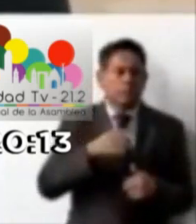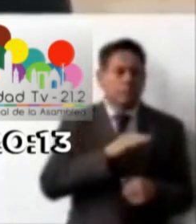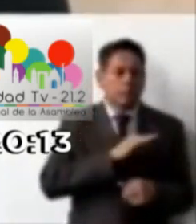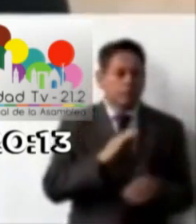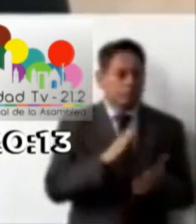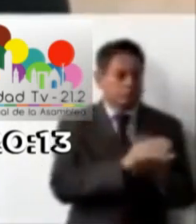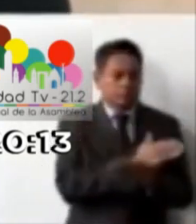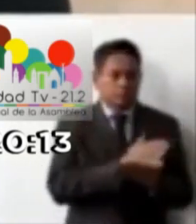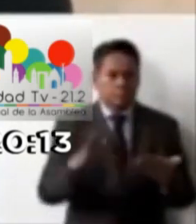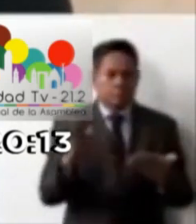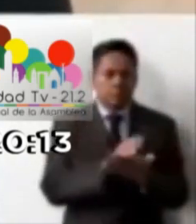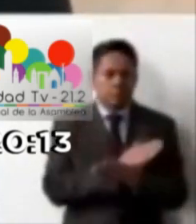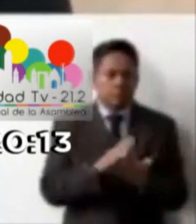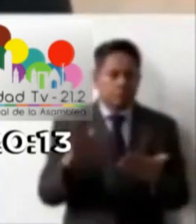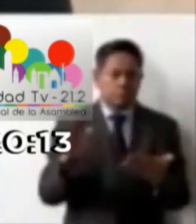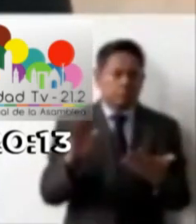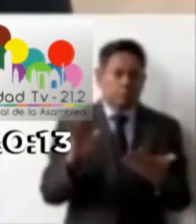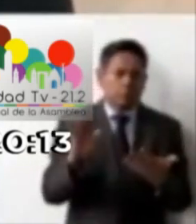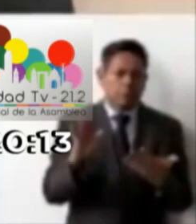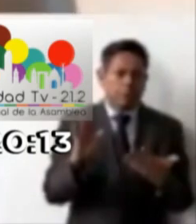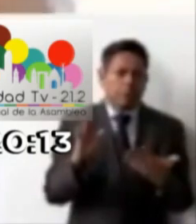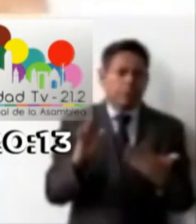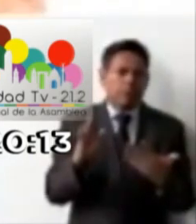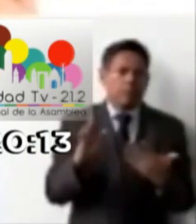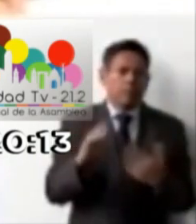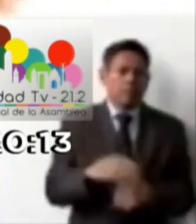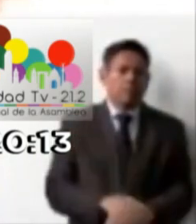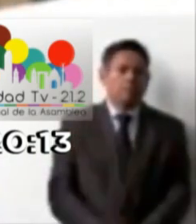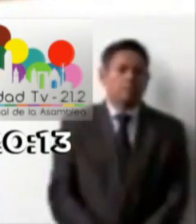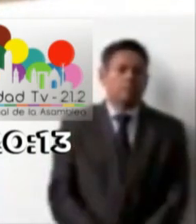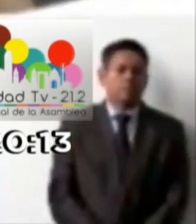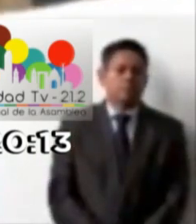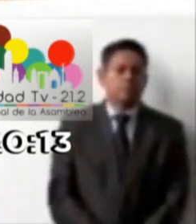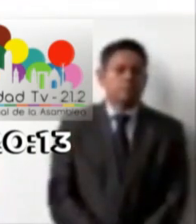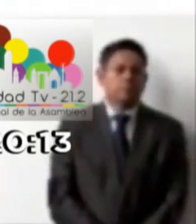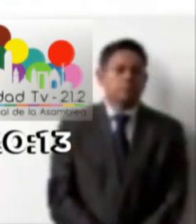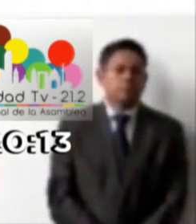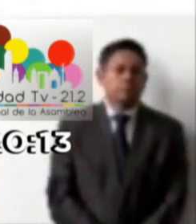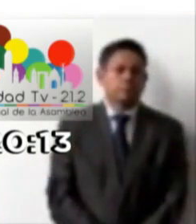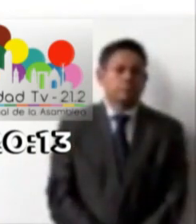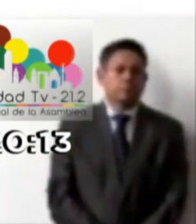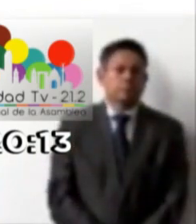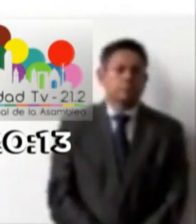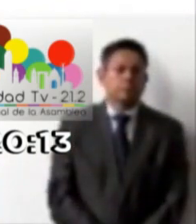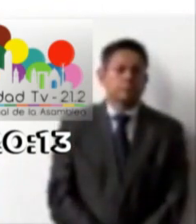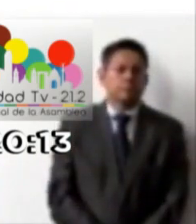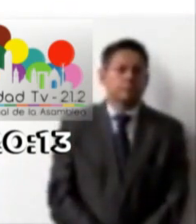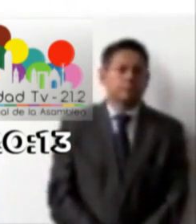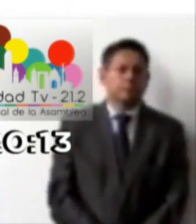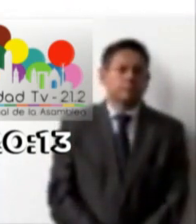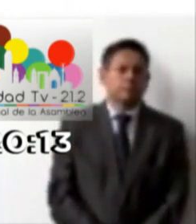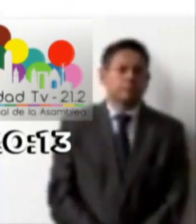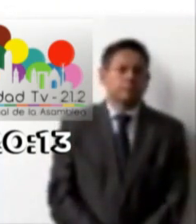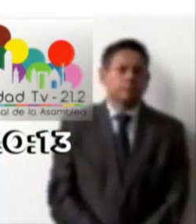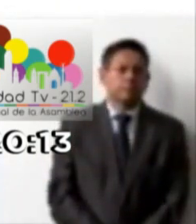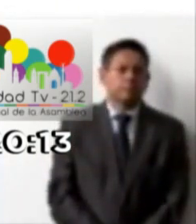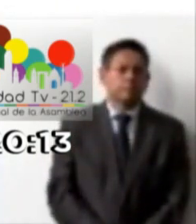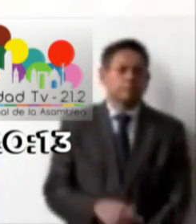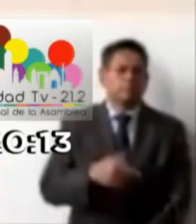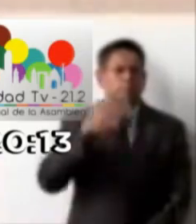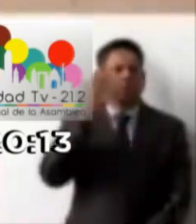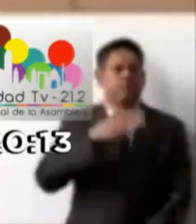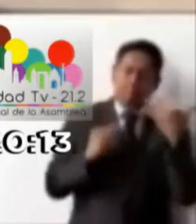una vez que asuma la presidencia de la República, pedirá perdón y habrá justicia para las familias de los desaparecidos. Aquí sus